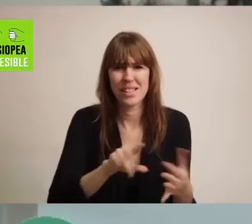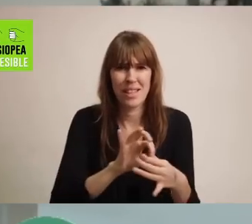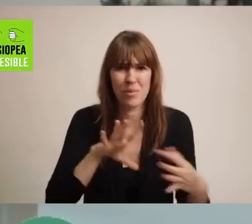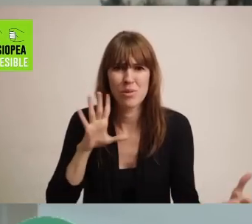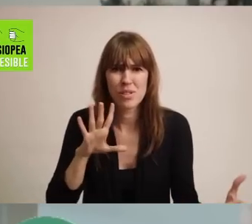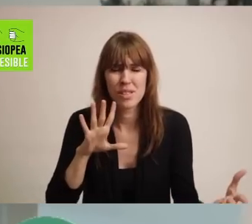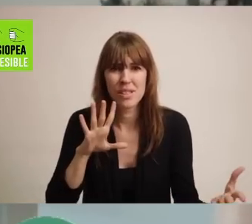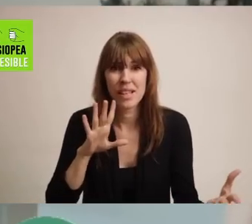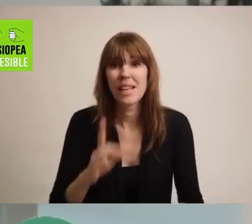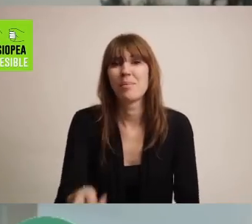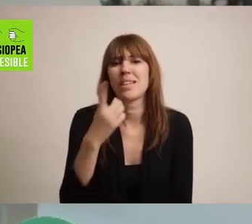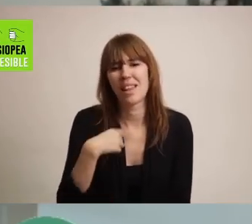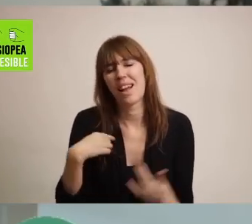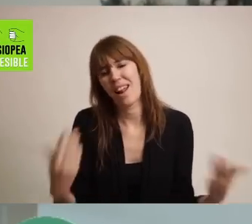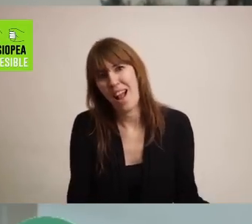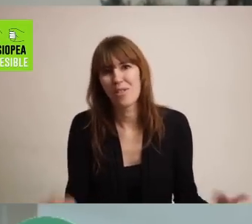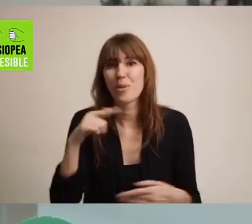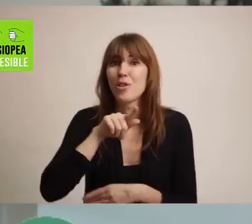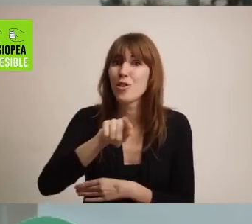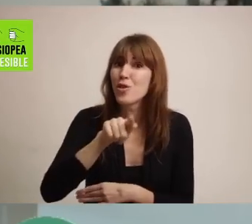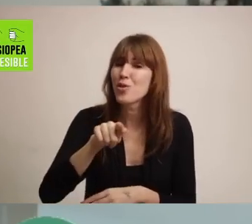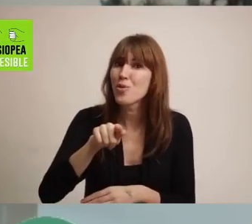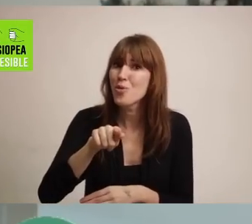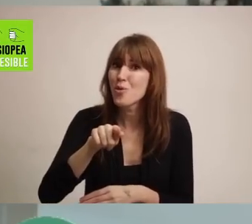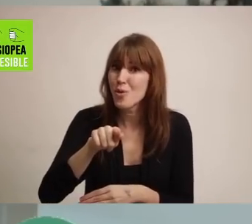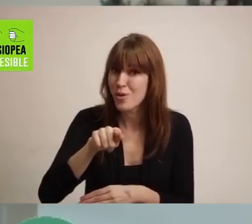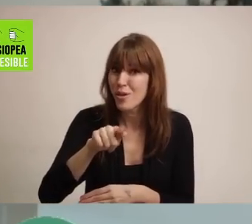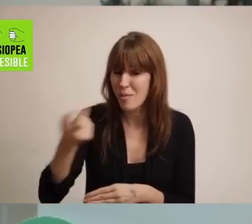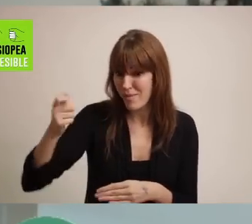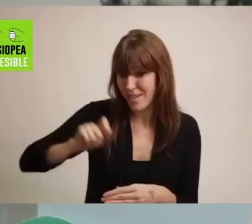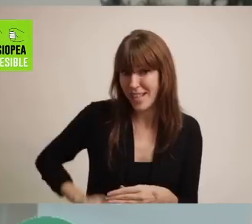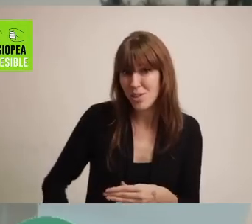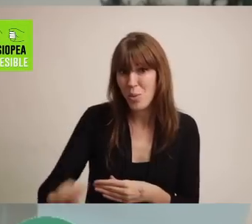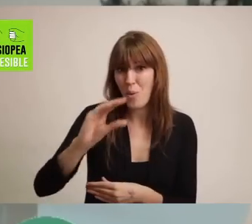Claro, ahora me dirán, pero tú cobras por enseñar sanación pránica, terapia pránica.